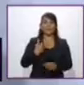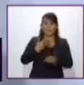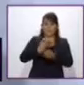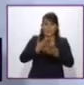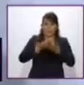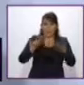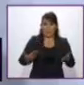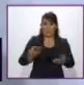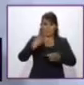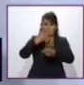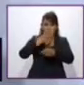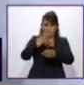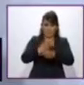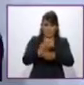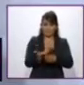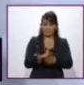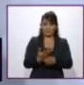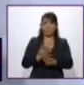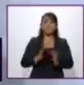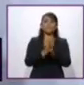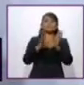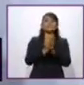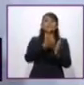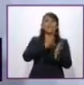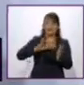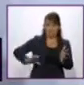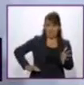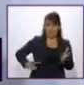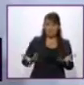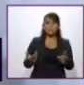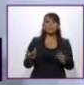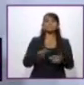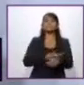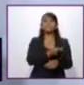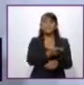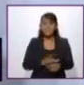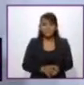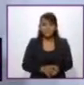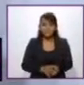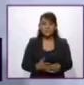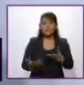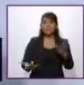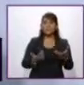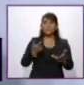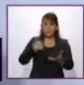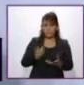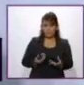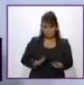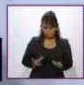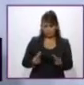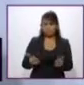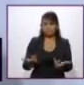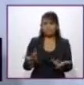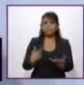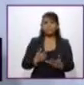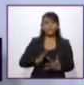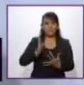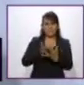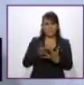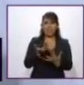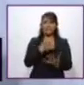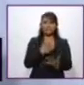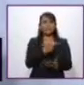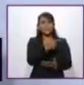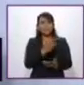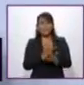y nunca me he pasado el tope de gastos. Es más, en esta voy a la mitad. Si tu partido no te da recursos, reclámale a tu partido. Ya no reclames de este